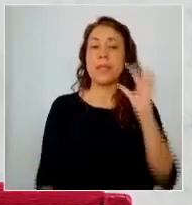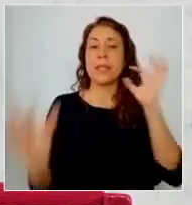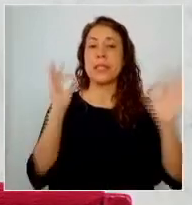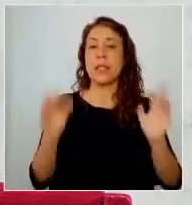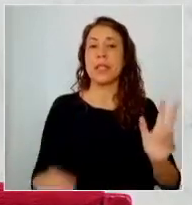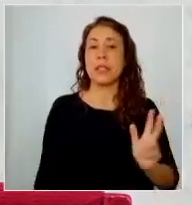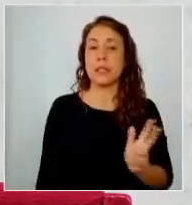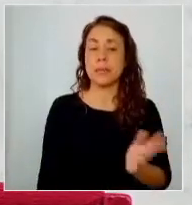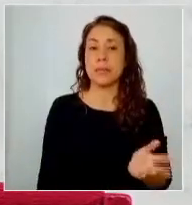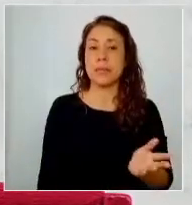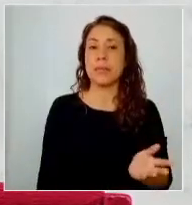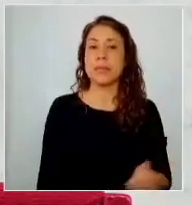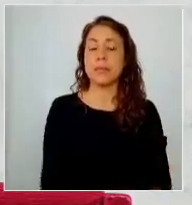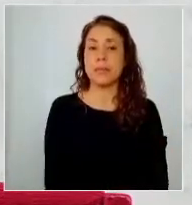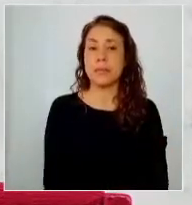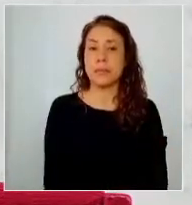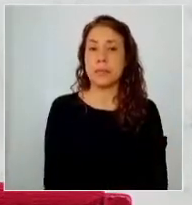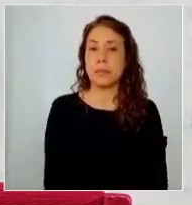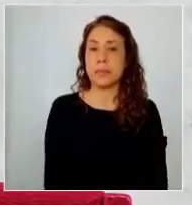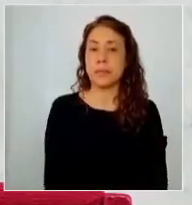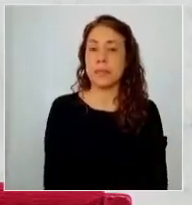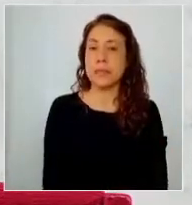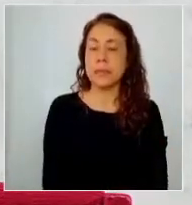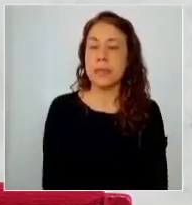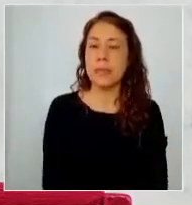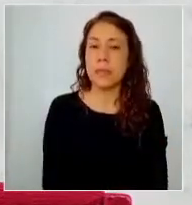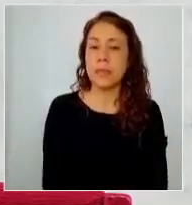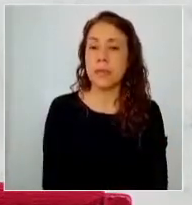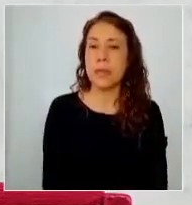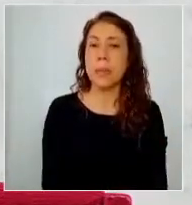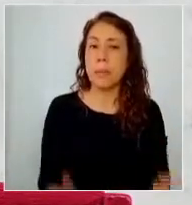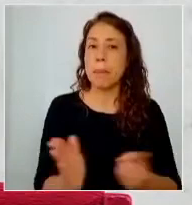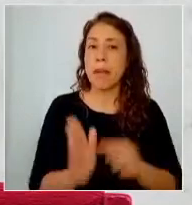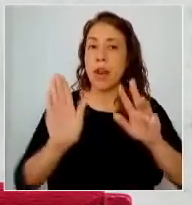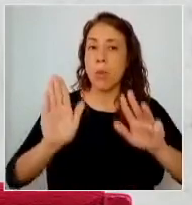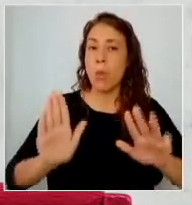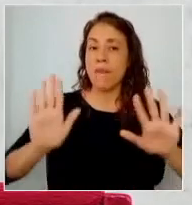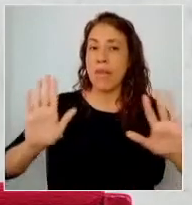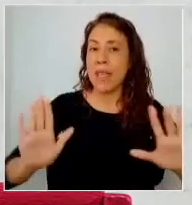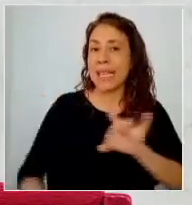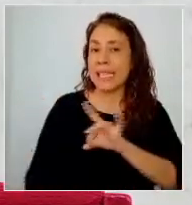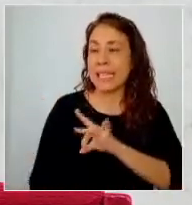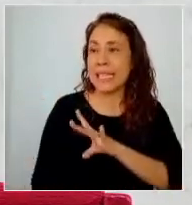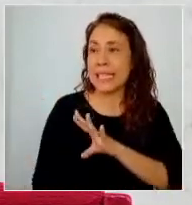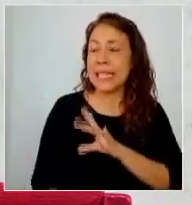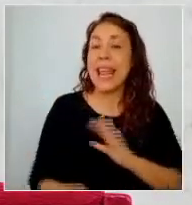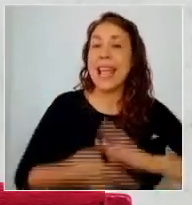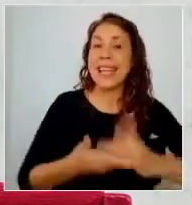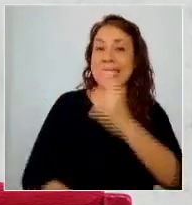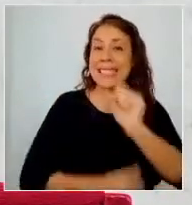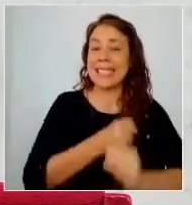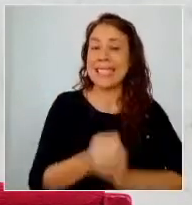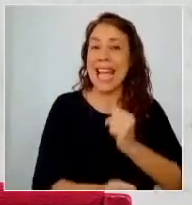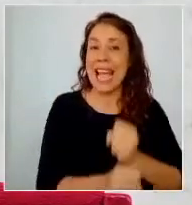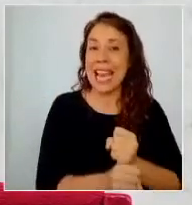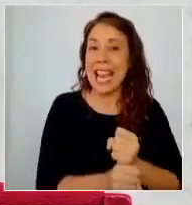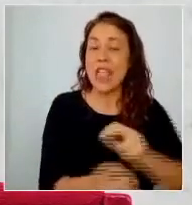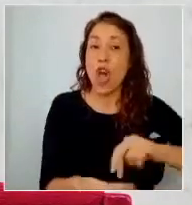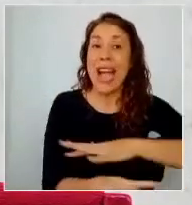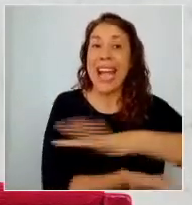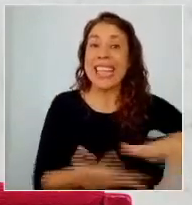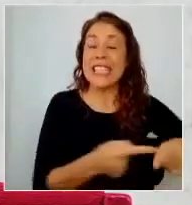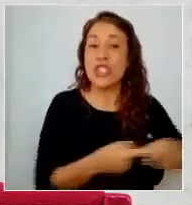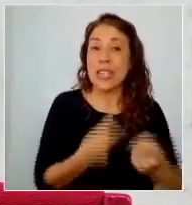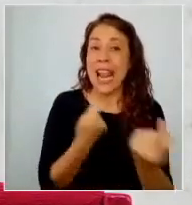diputados en 1910 chile celebró su centenario en medio de una crisis social y económica para